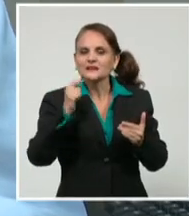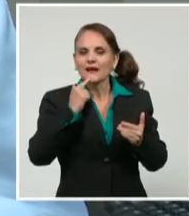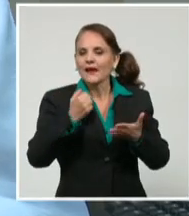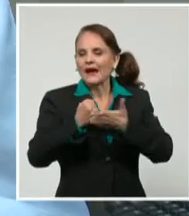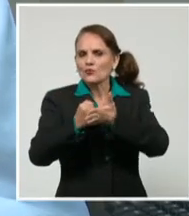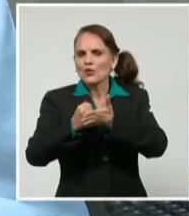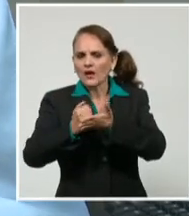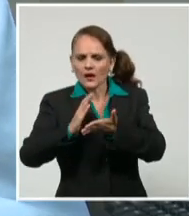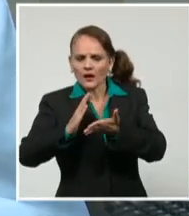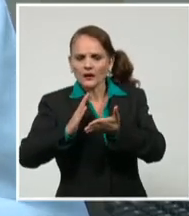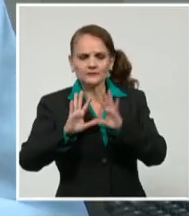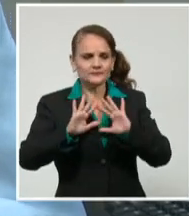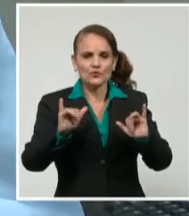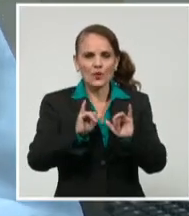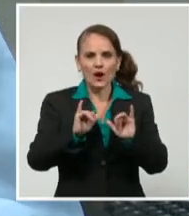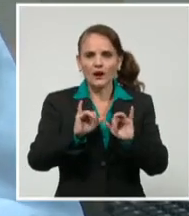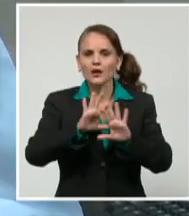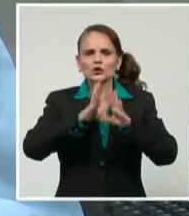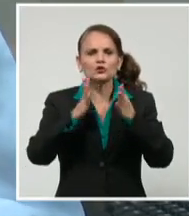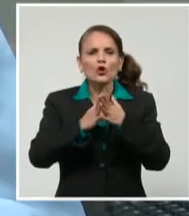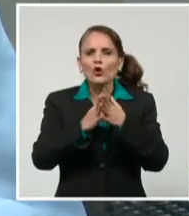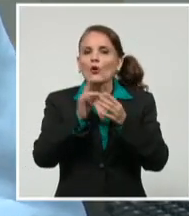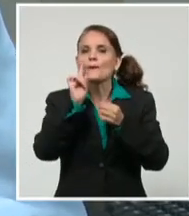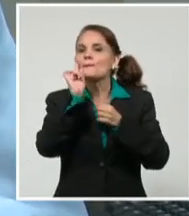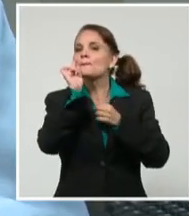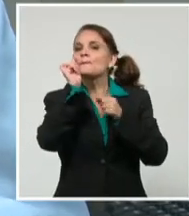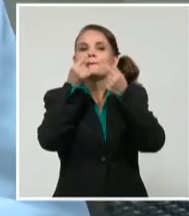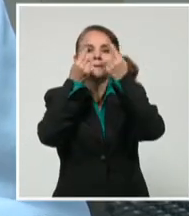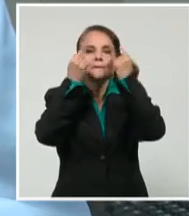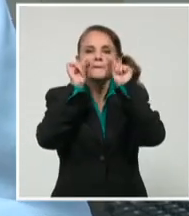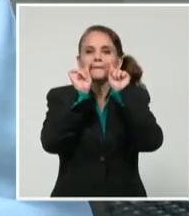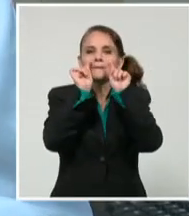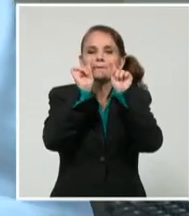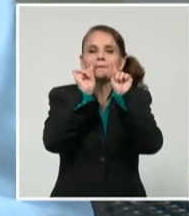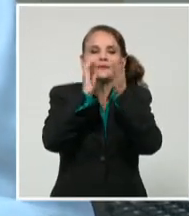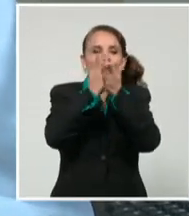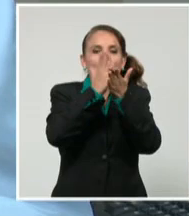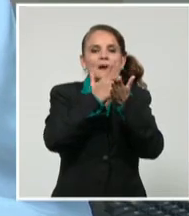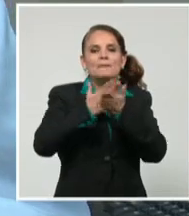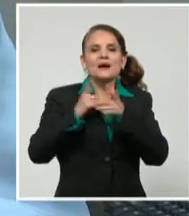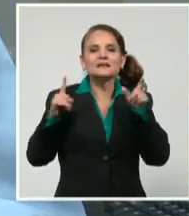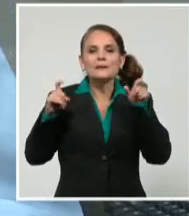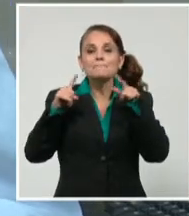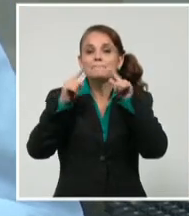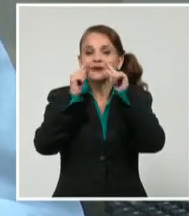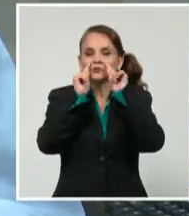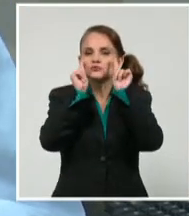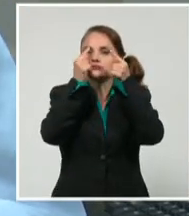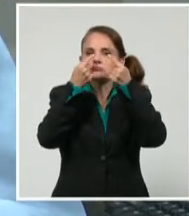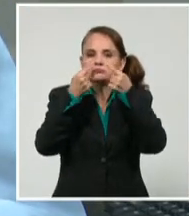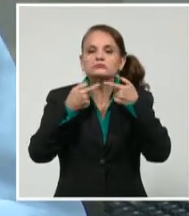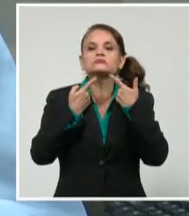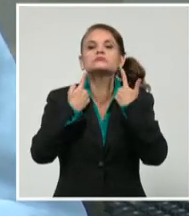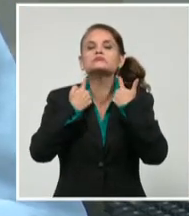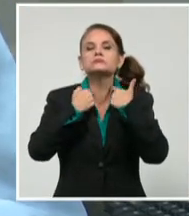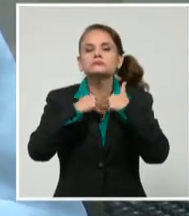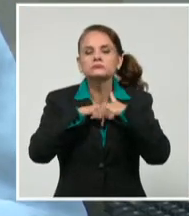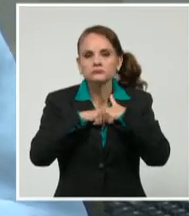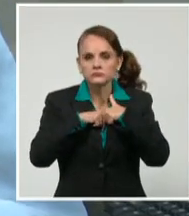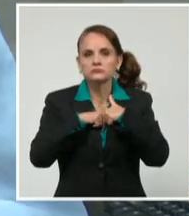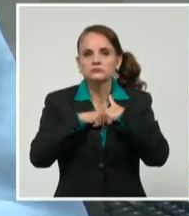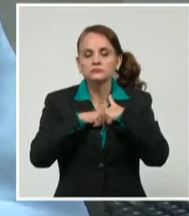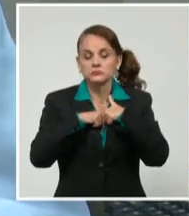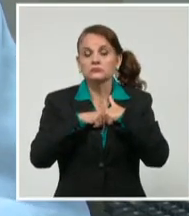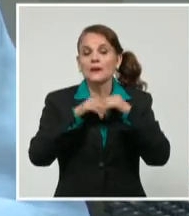de toda la mucosa de las vías aéreas superiores, ayuda a eliminar las bacterias. Ya no solamente previene la enfermedad, sino previene